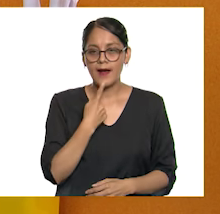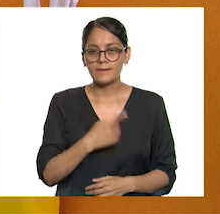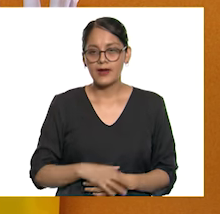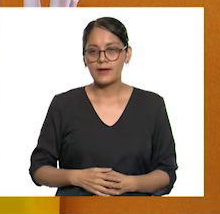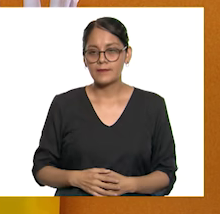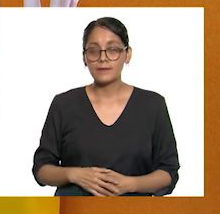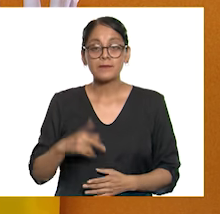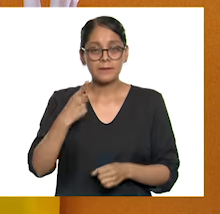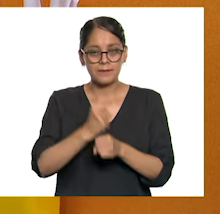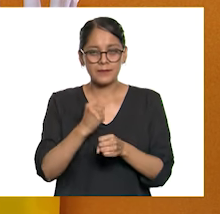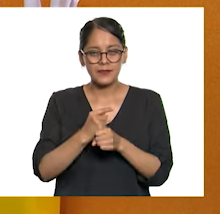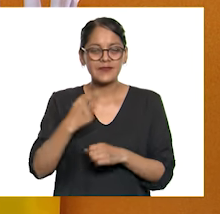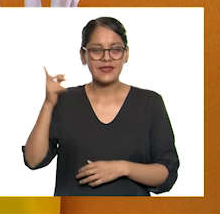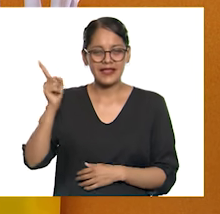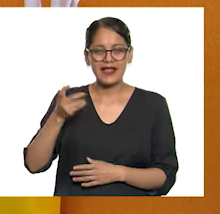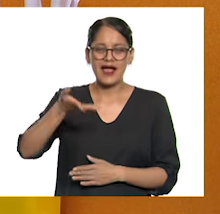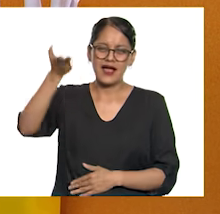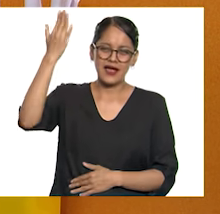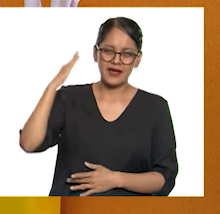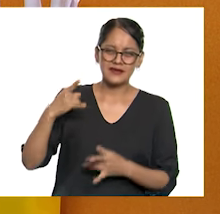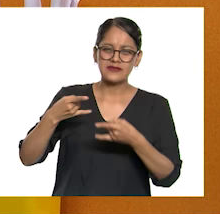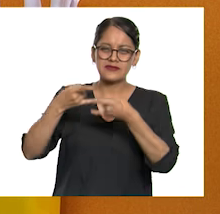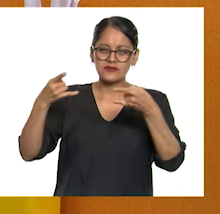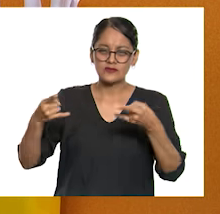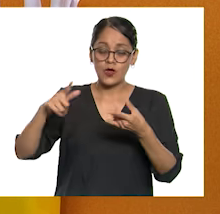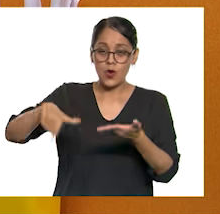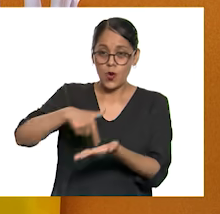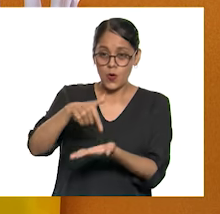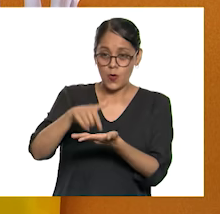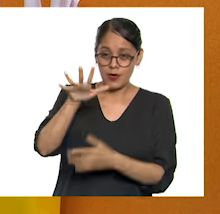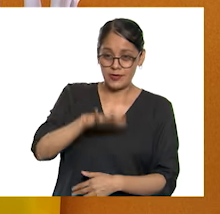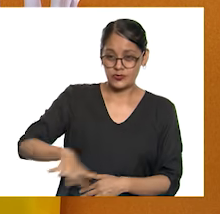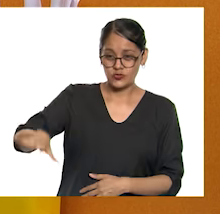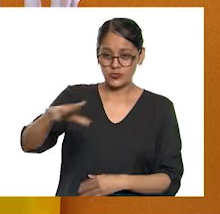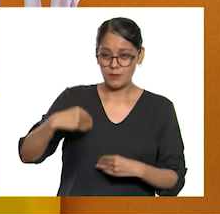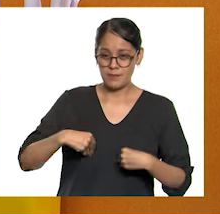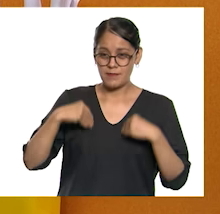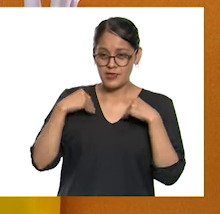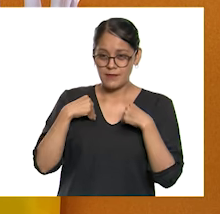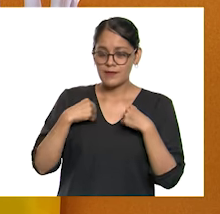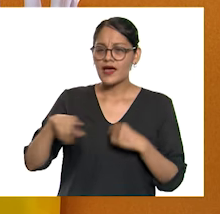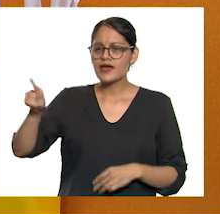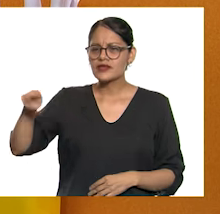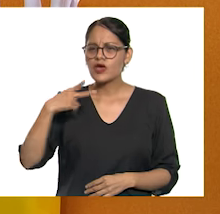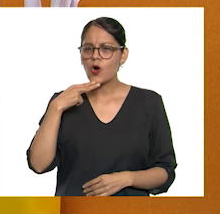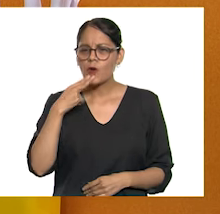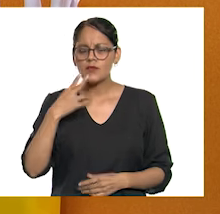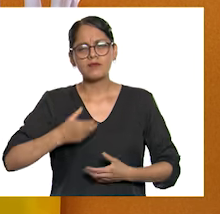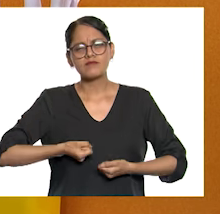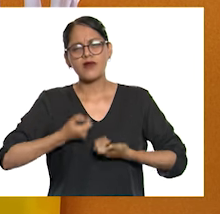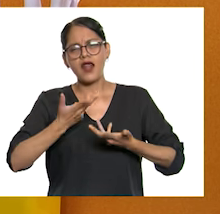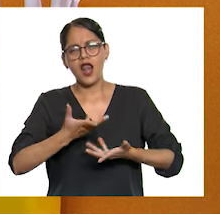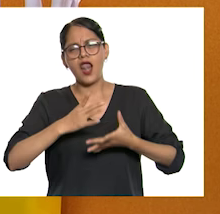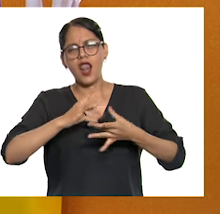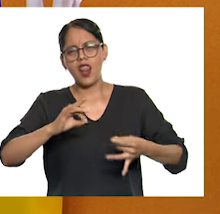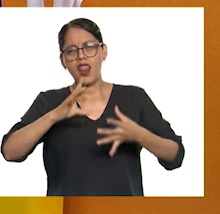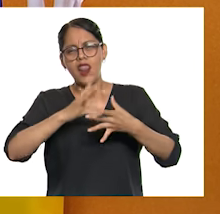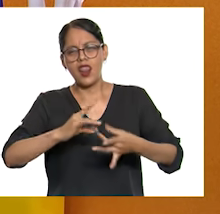historias o leyendas que se contaban en el lugar donde él vivía, pero de manera oral. Y lo que él hizo fue